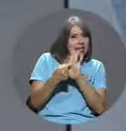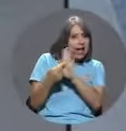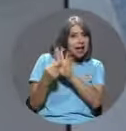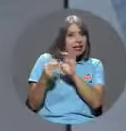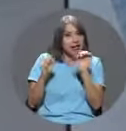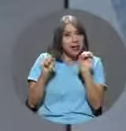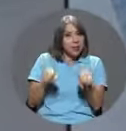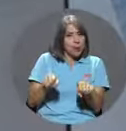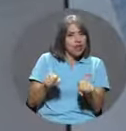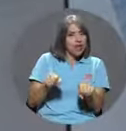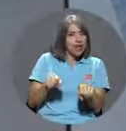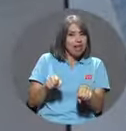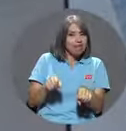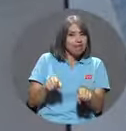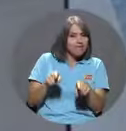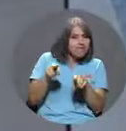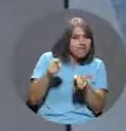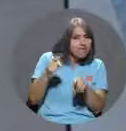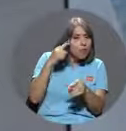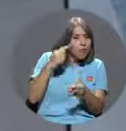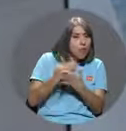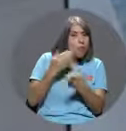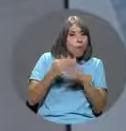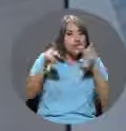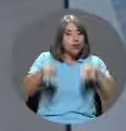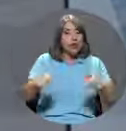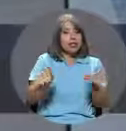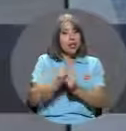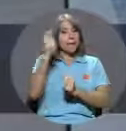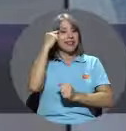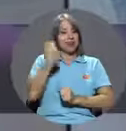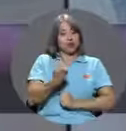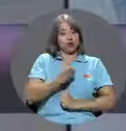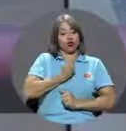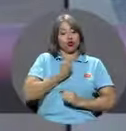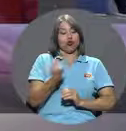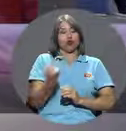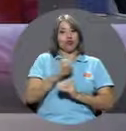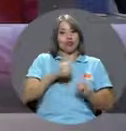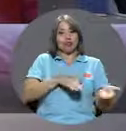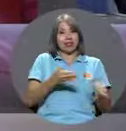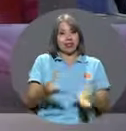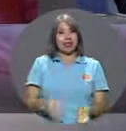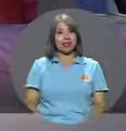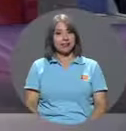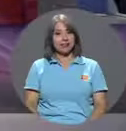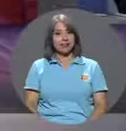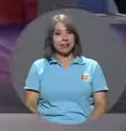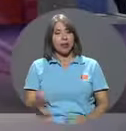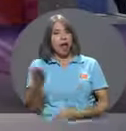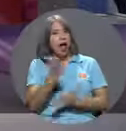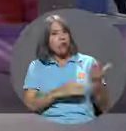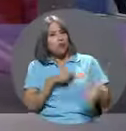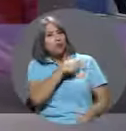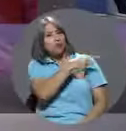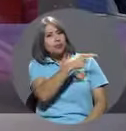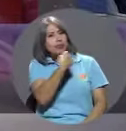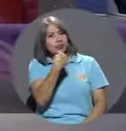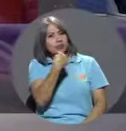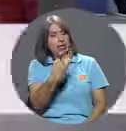las personas que están teniendo algunos pensamientos suicidas. Sobre todo porque alguna de ustedes comentó anteriormente que si bien